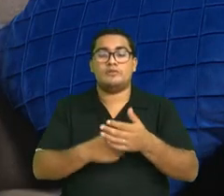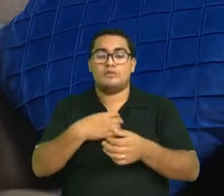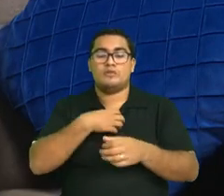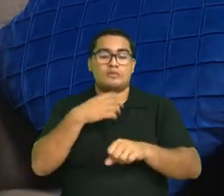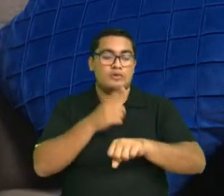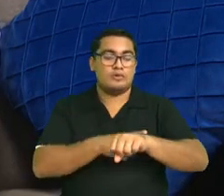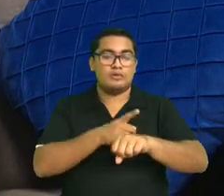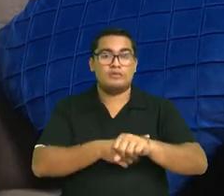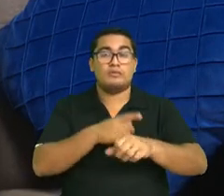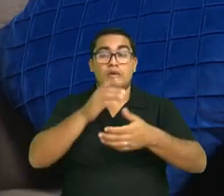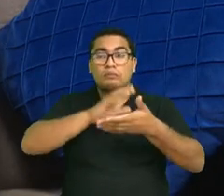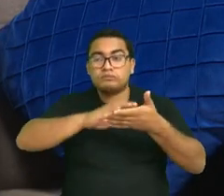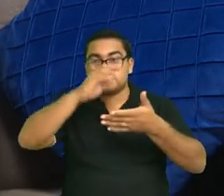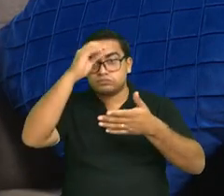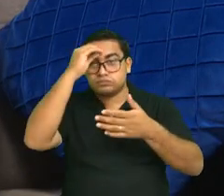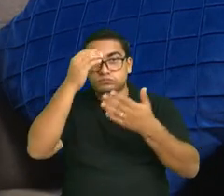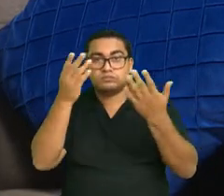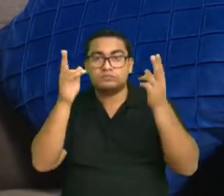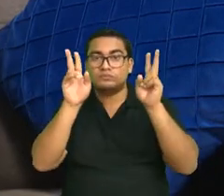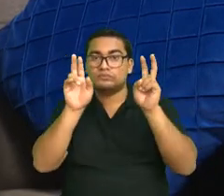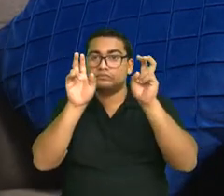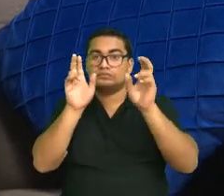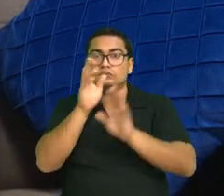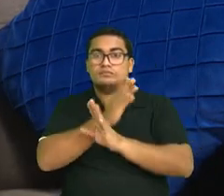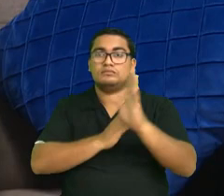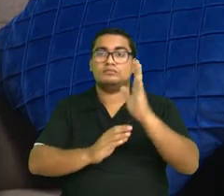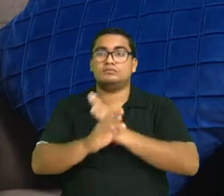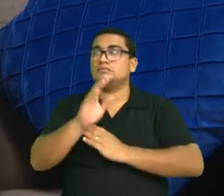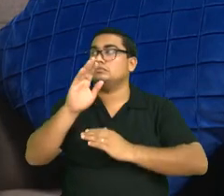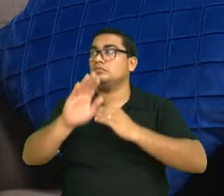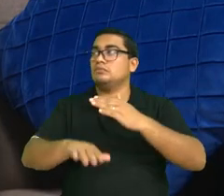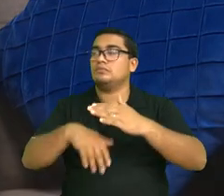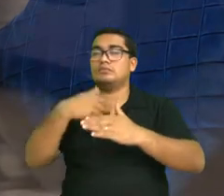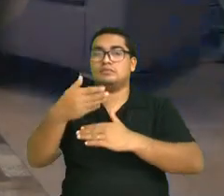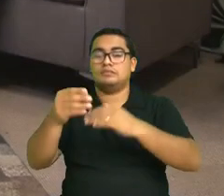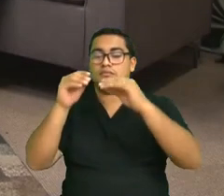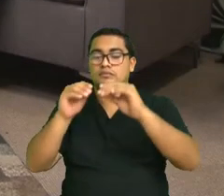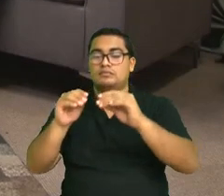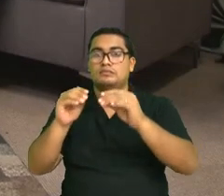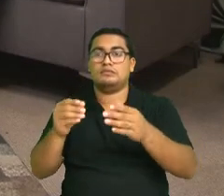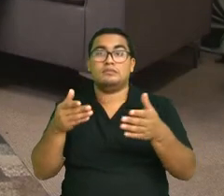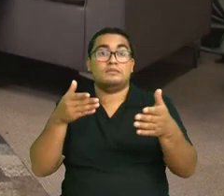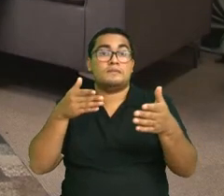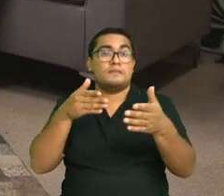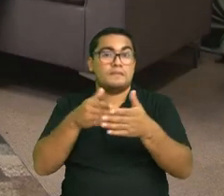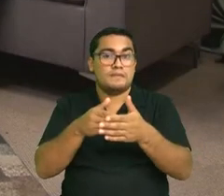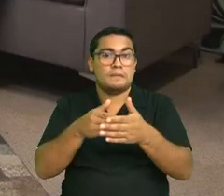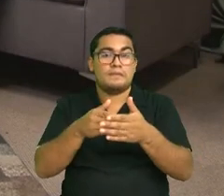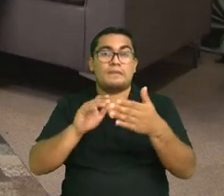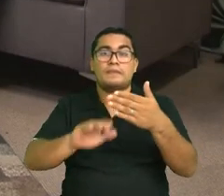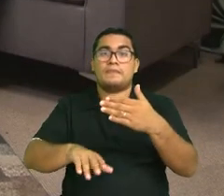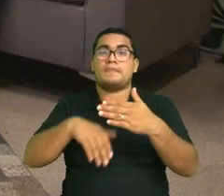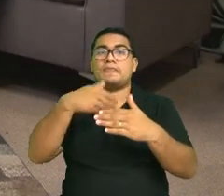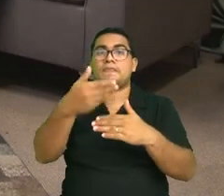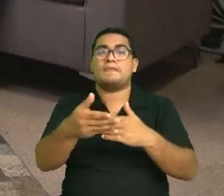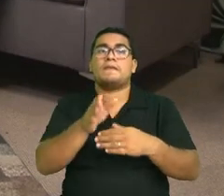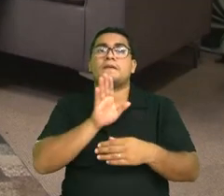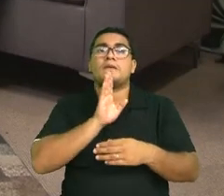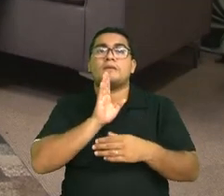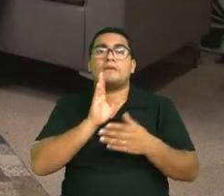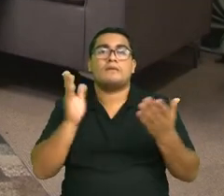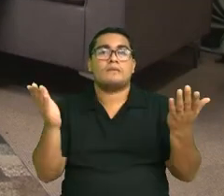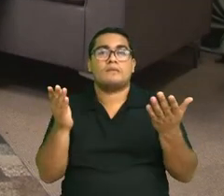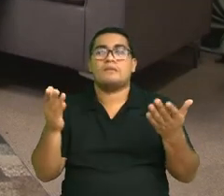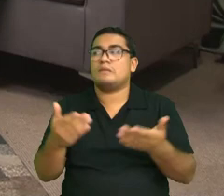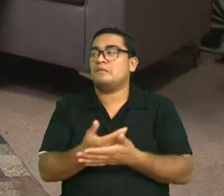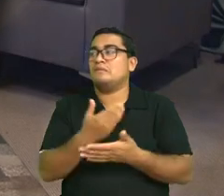para capacitarse, para poder hacer pleno el derecho de nuestra niñez. Tenemos que hacer una pausa, pero al volver quisiera que habláramos de esta nueva